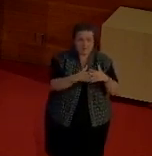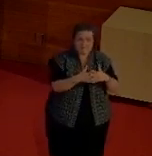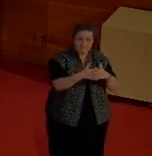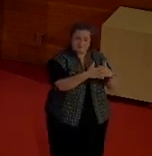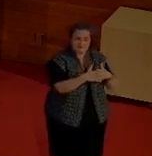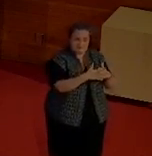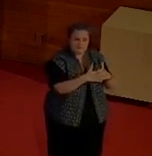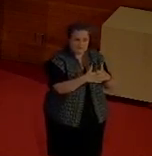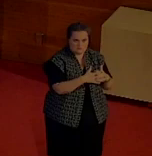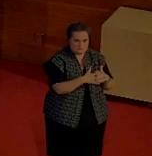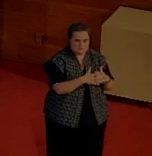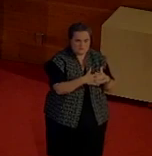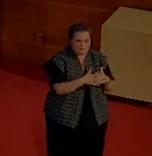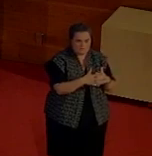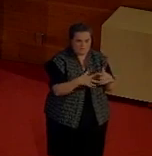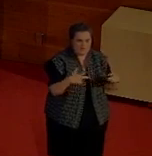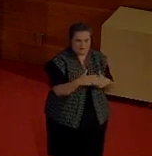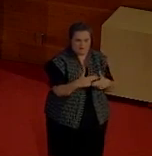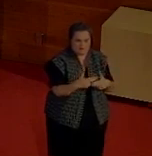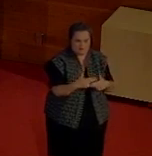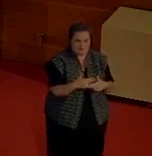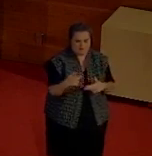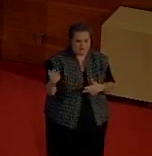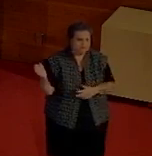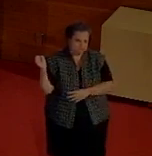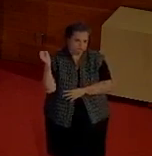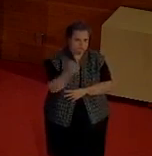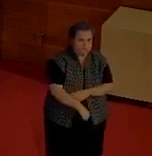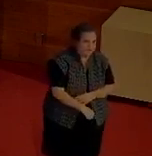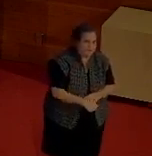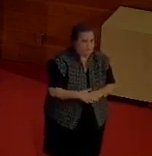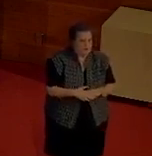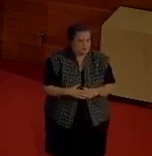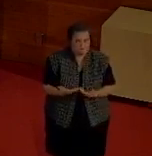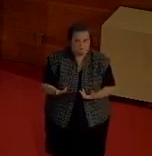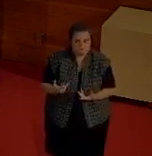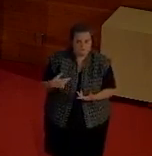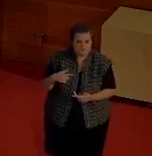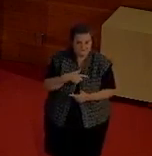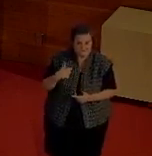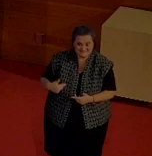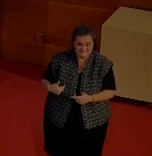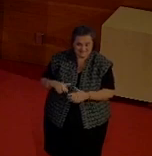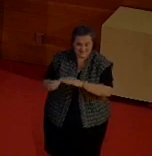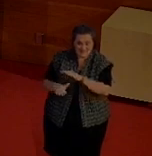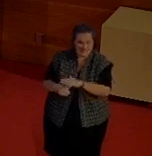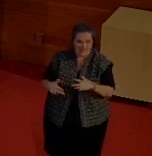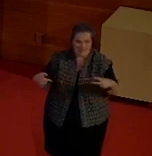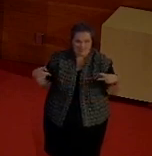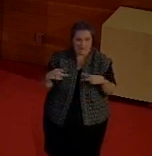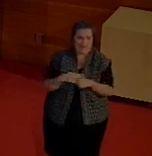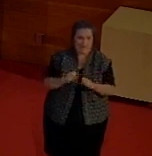eh Estados Unidos eh Como en la relación que podemos tener con Estados Unidos por lo tanto yo lo temo como